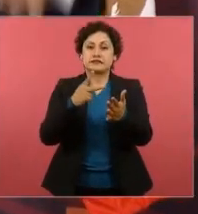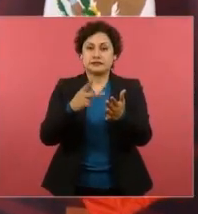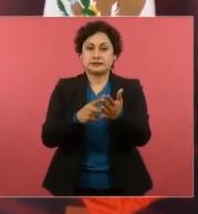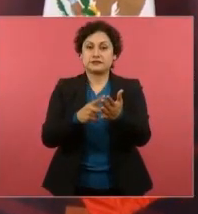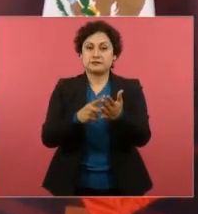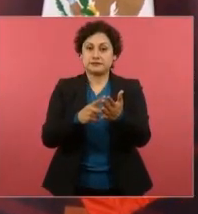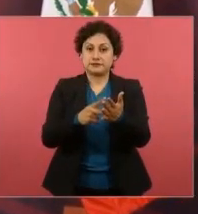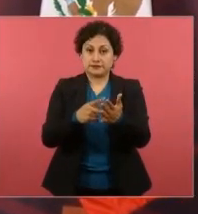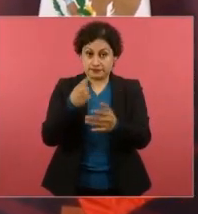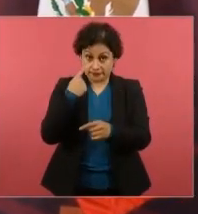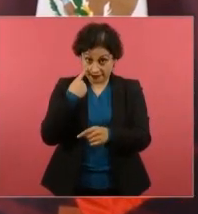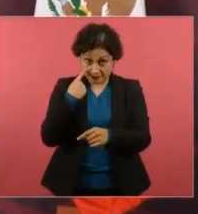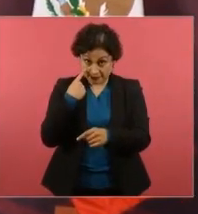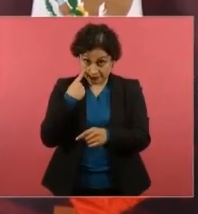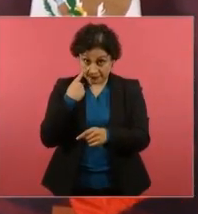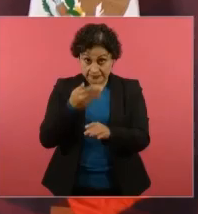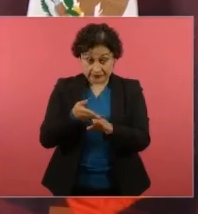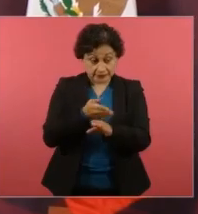De 35